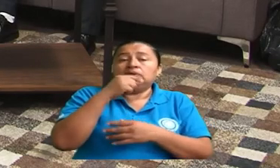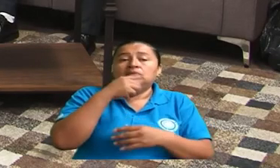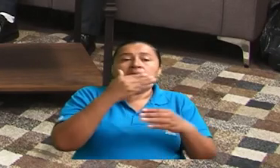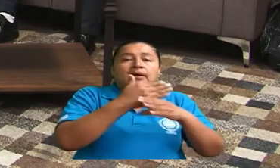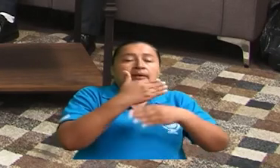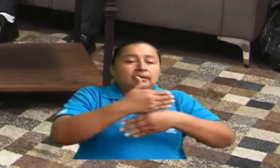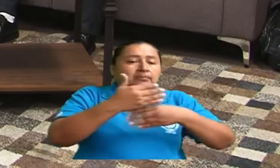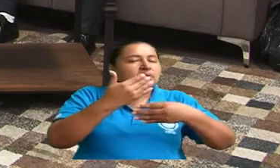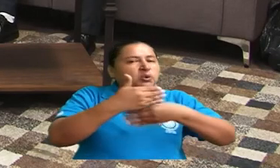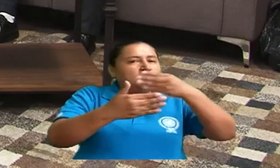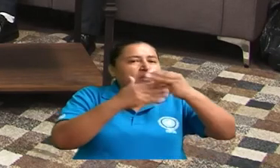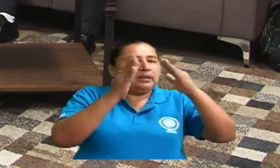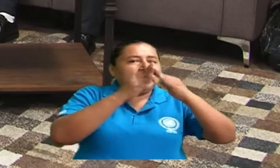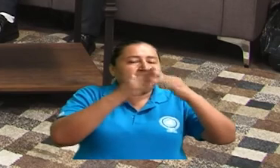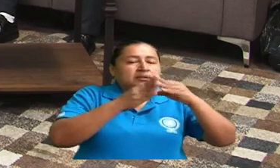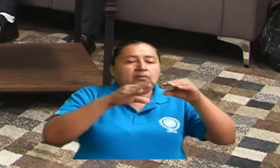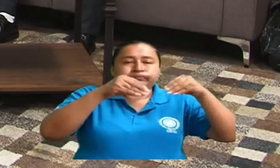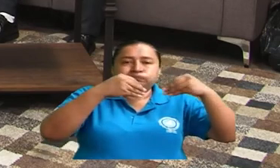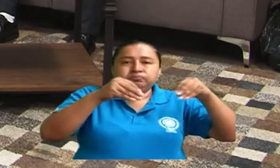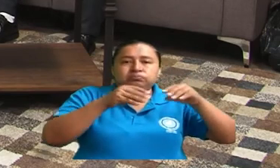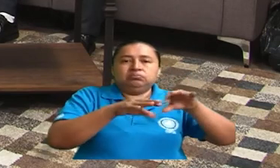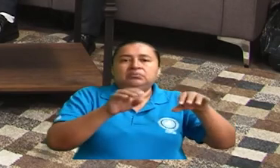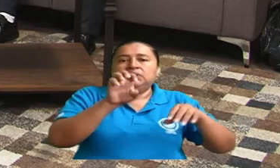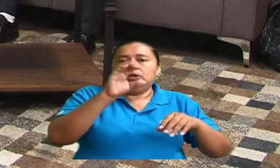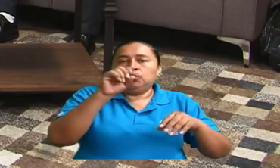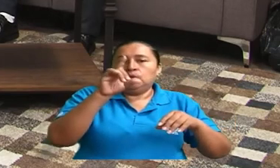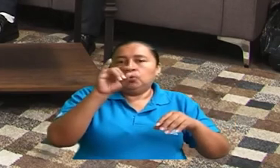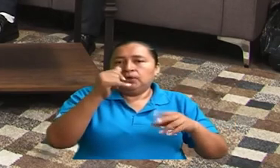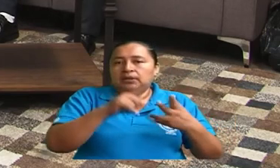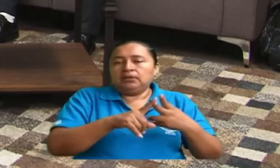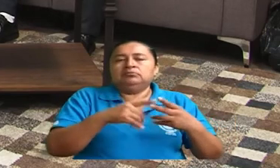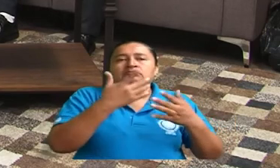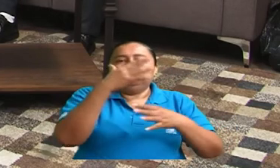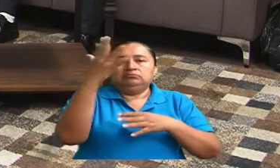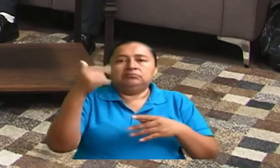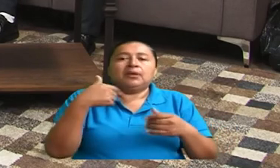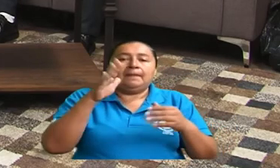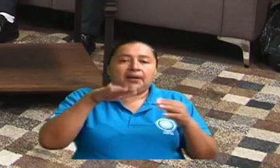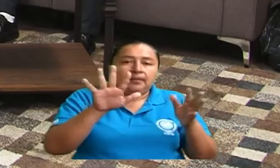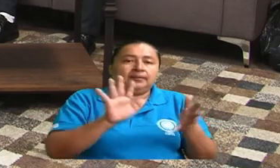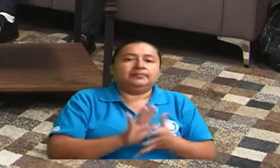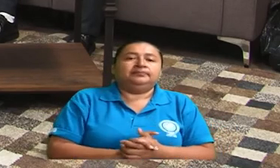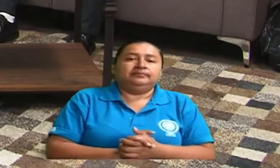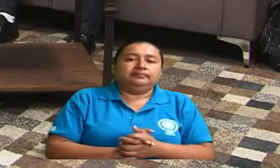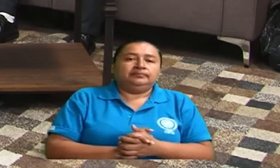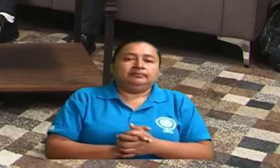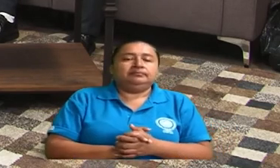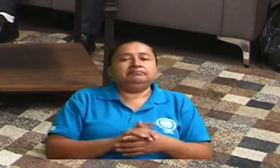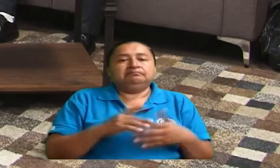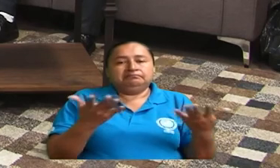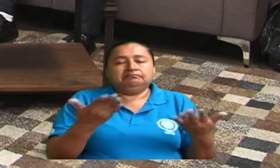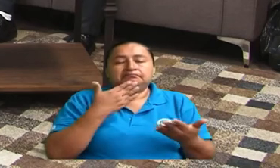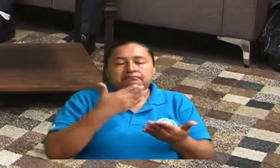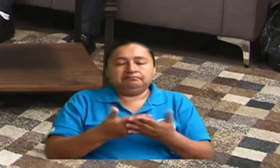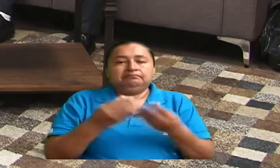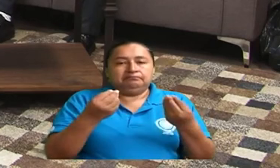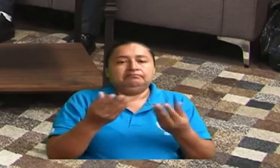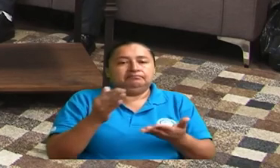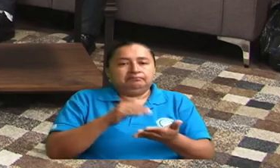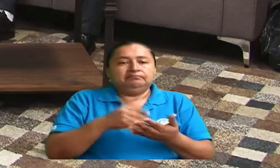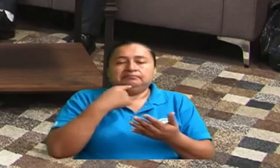casa modelo de plástico? ¿Ya? Es ecológica, es ambiental y es barata, pues, a la vez. Entonces, agradecer pues una vez